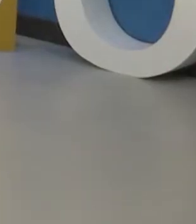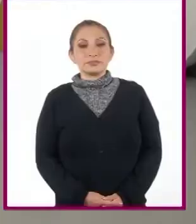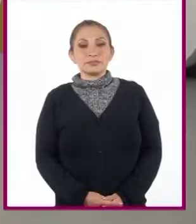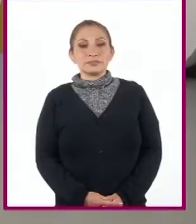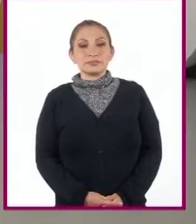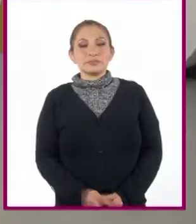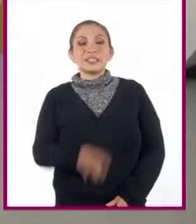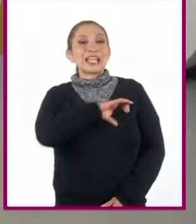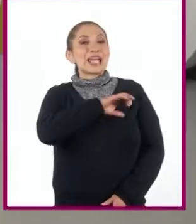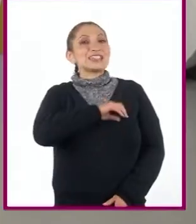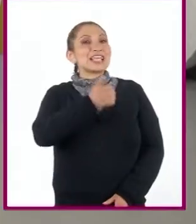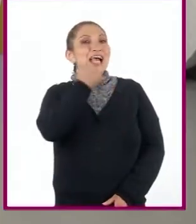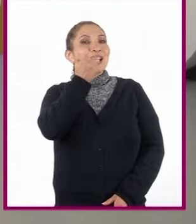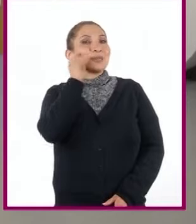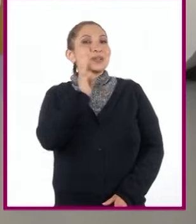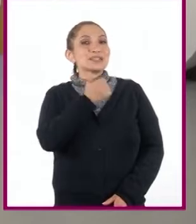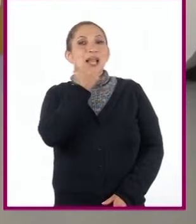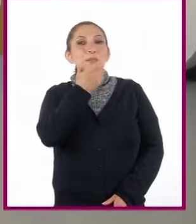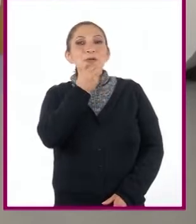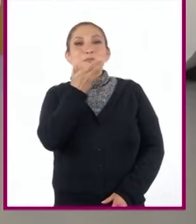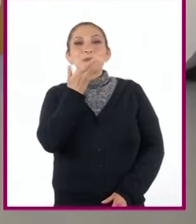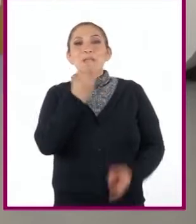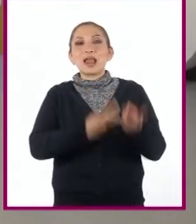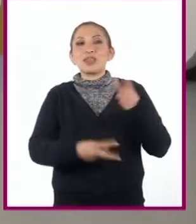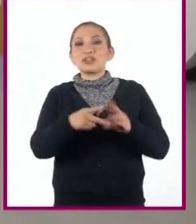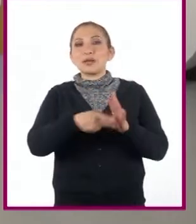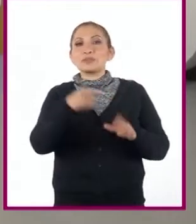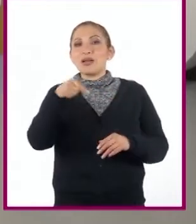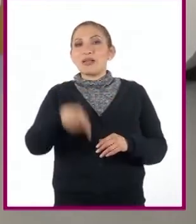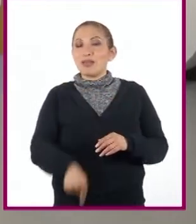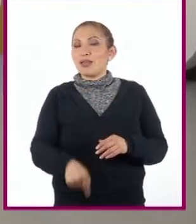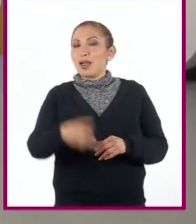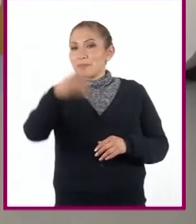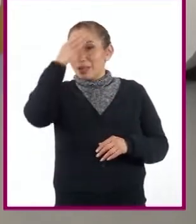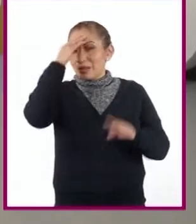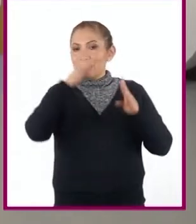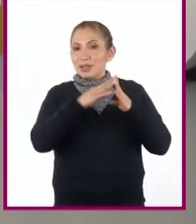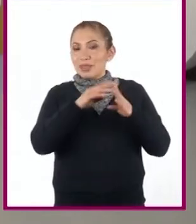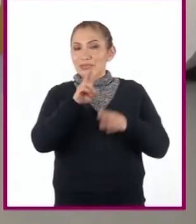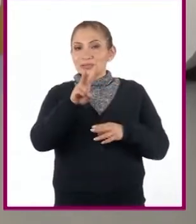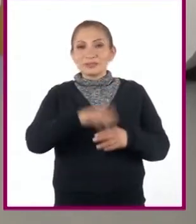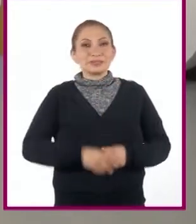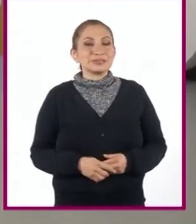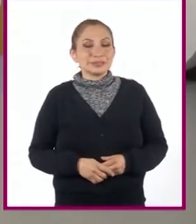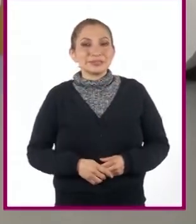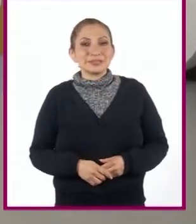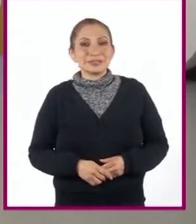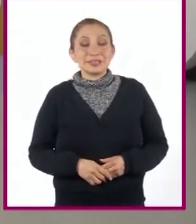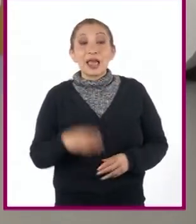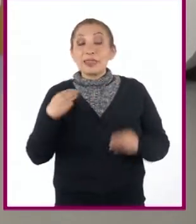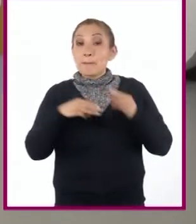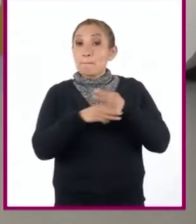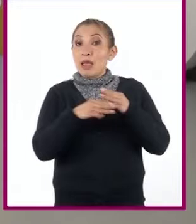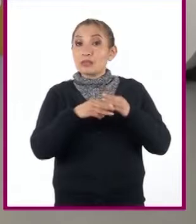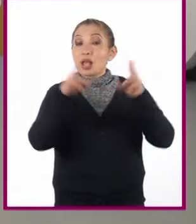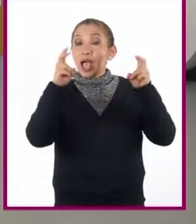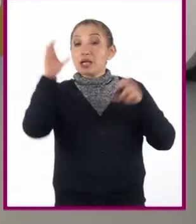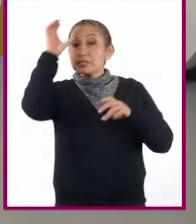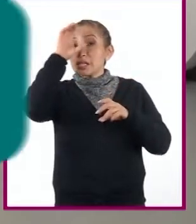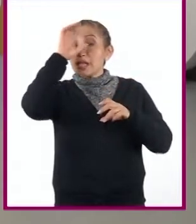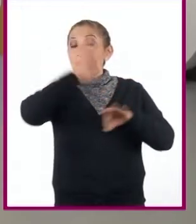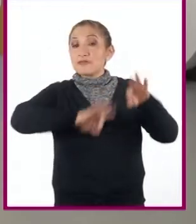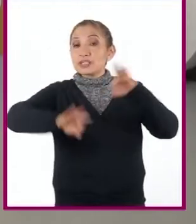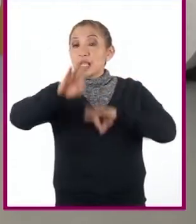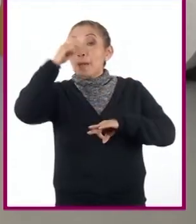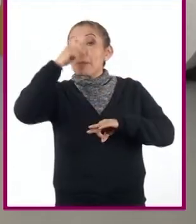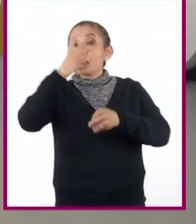Estimadas alumnas y alumnos, bienvenidas y bienvenidos a otra emisión más de Aprende en Casa 2, de la asignatura Ciencias